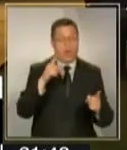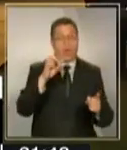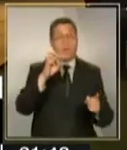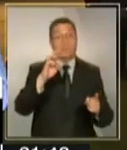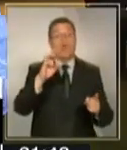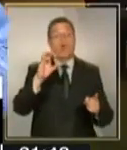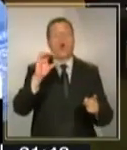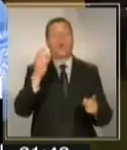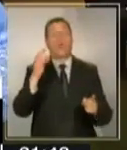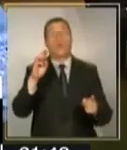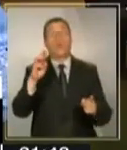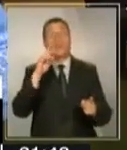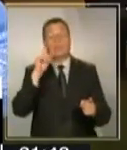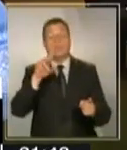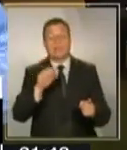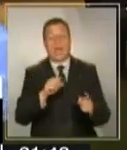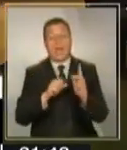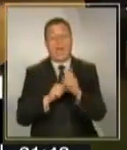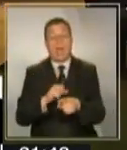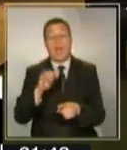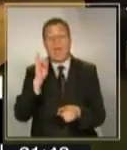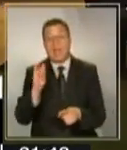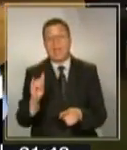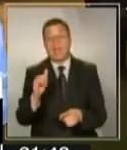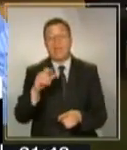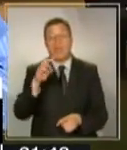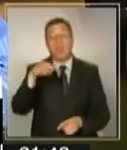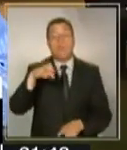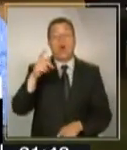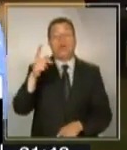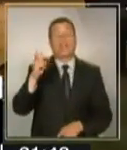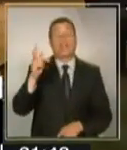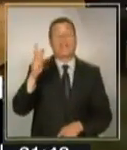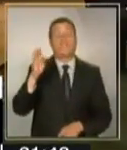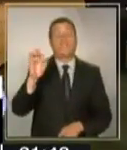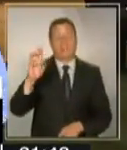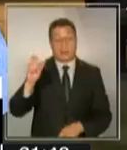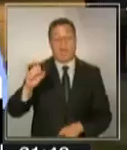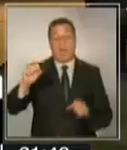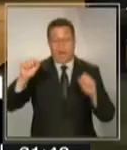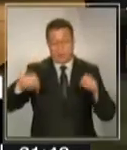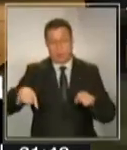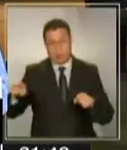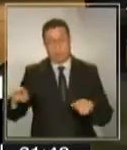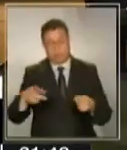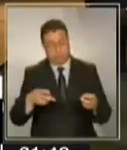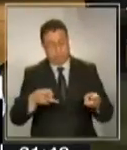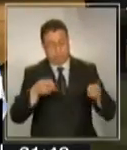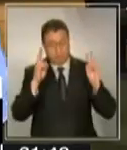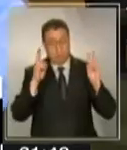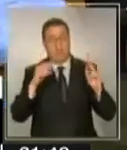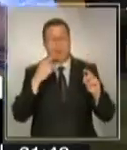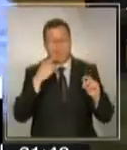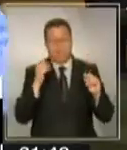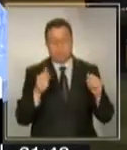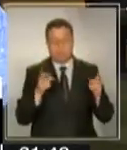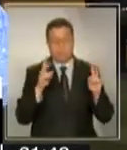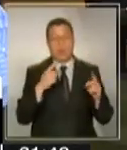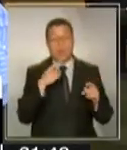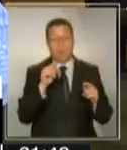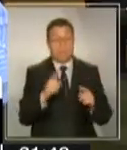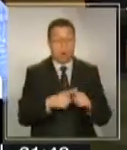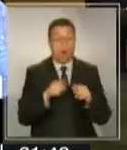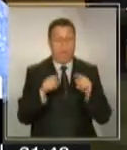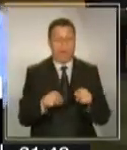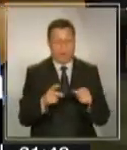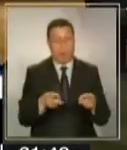Procuriza, y el sector de Cristian Monquever, desde luego, aceptó, estuvo disponible para esa imposición, y por eso que fue